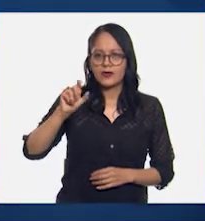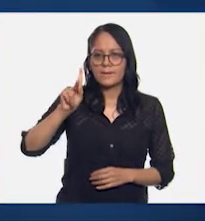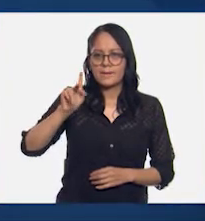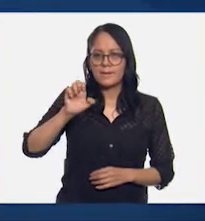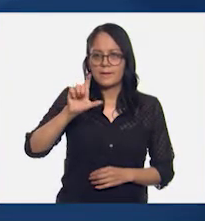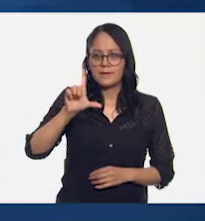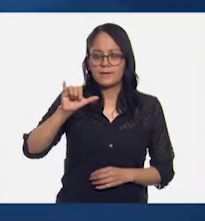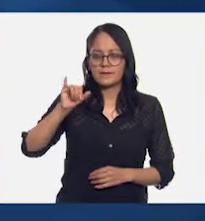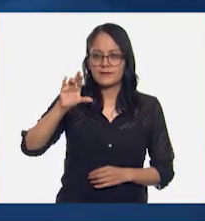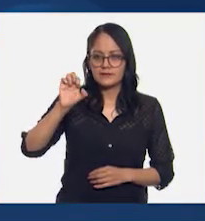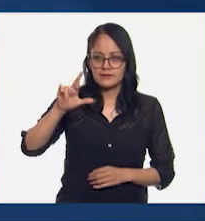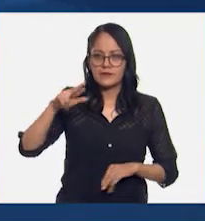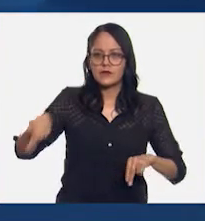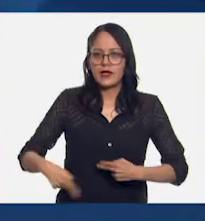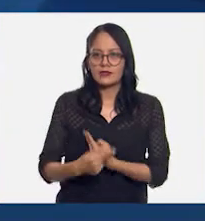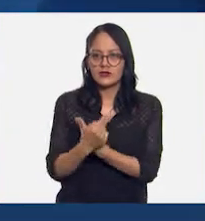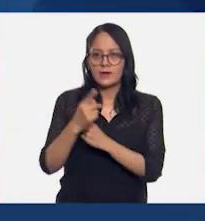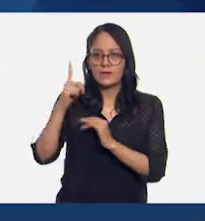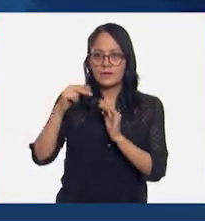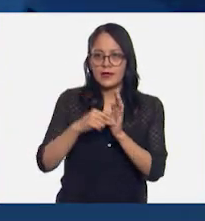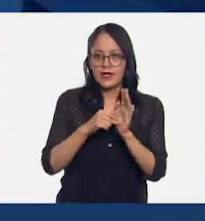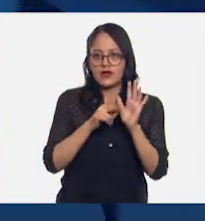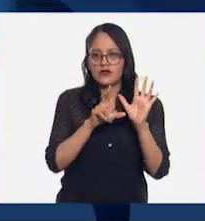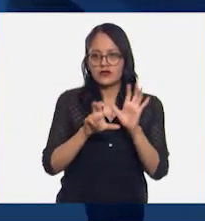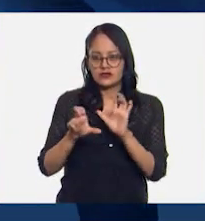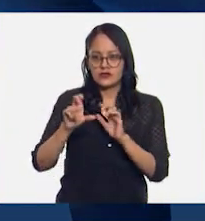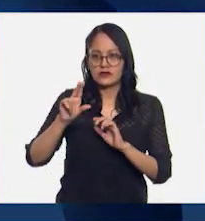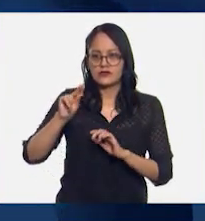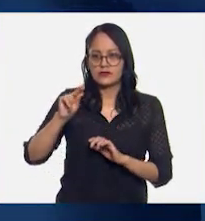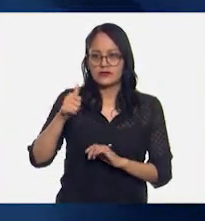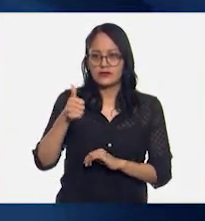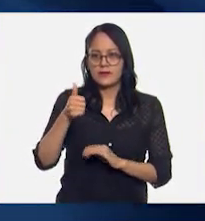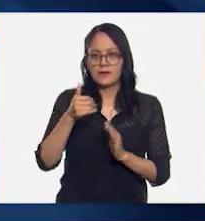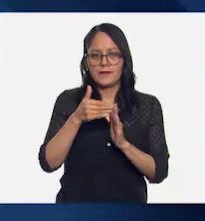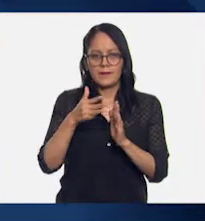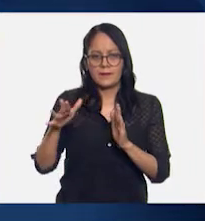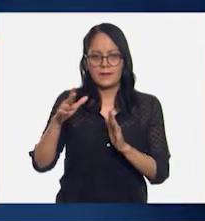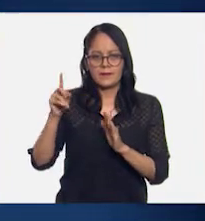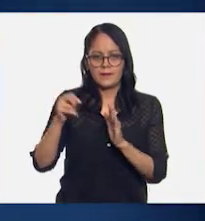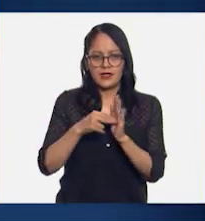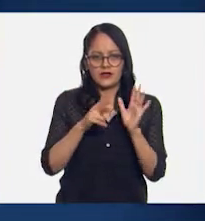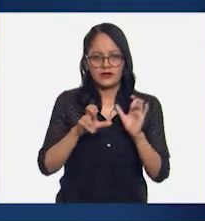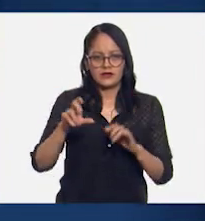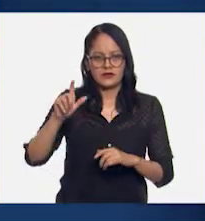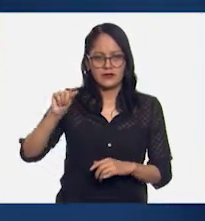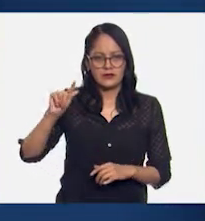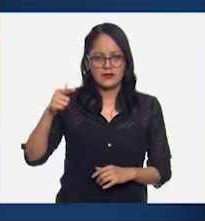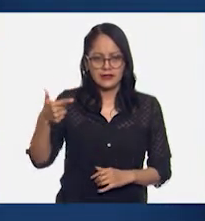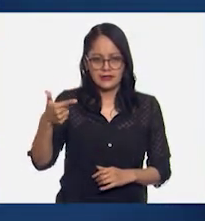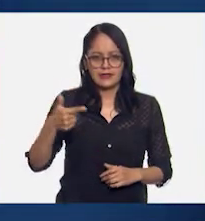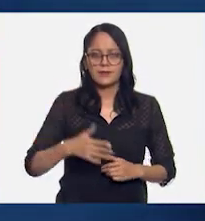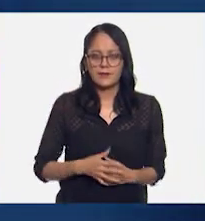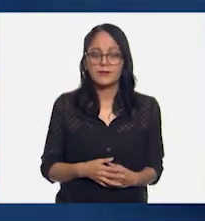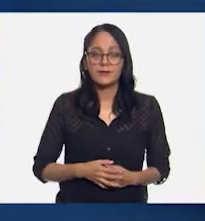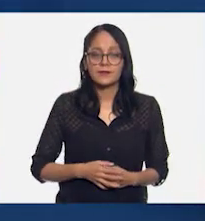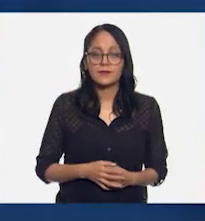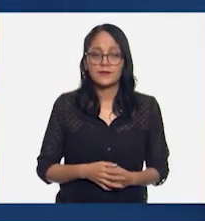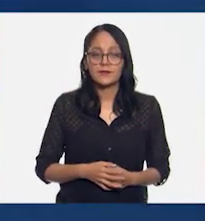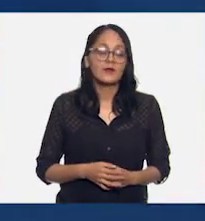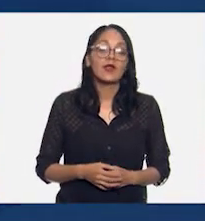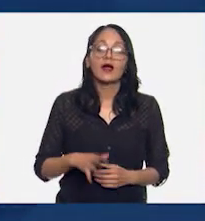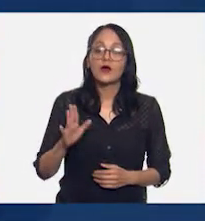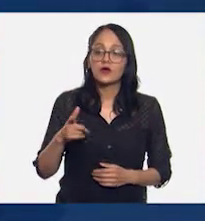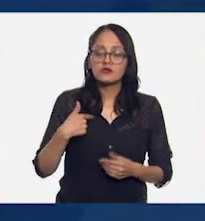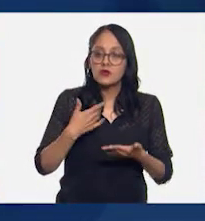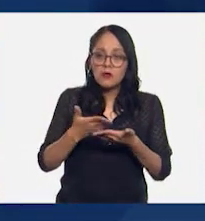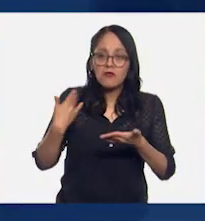en 1897 y falleció en 1977. Ay, Gaby, qué emoción. No recuerdo haber leído nada suyo en